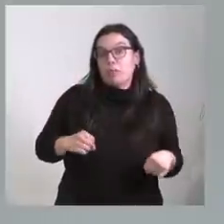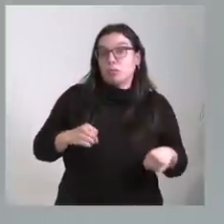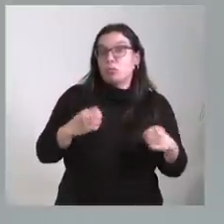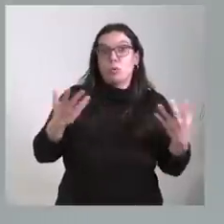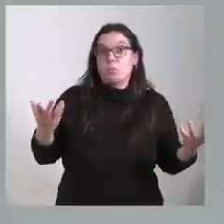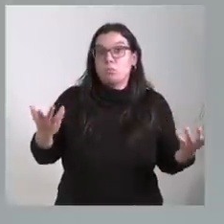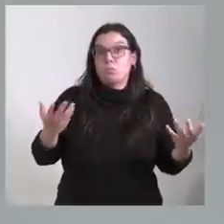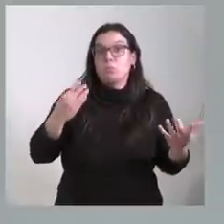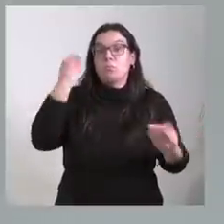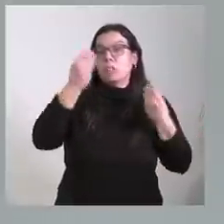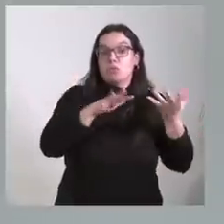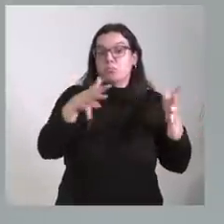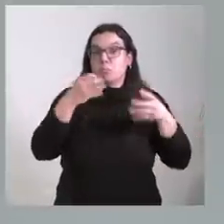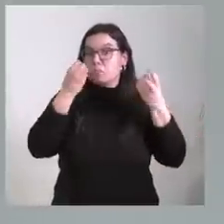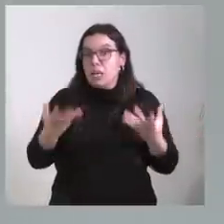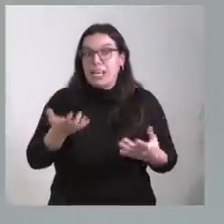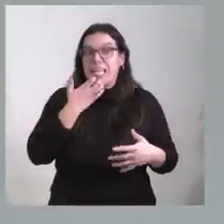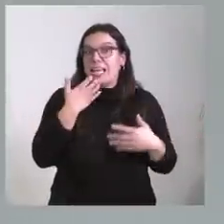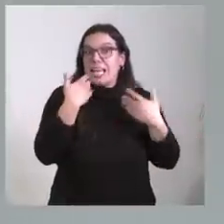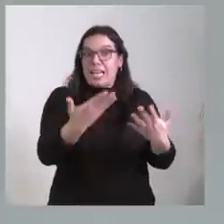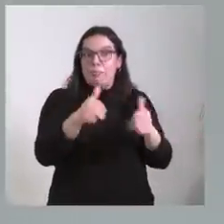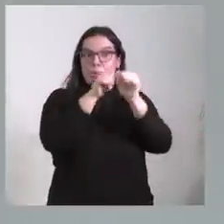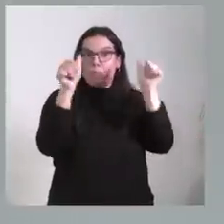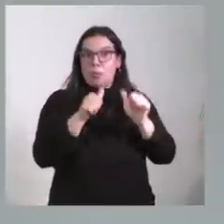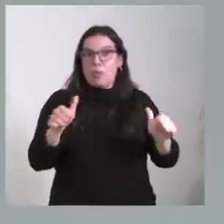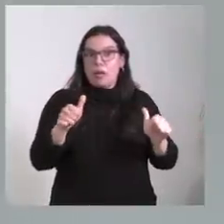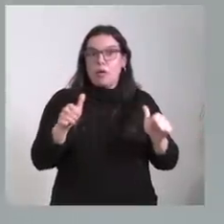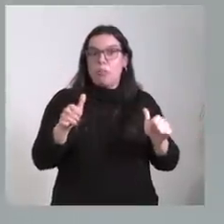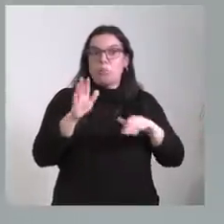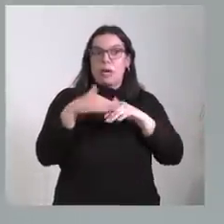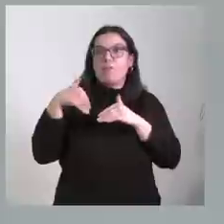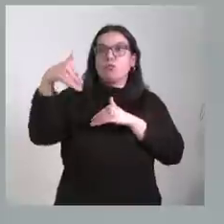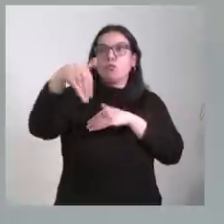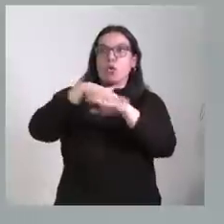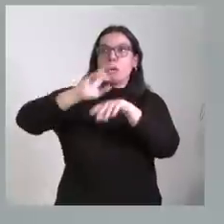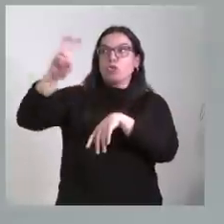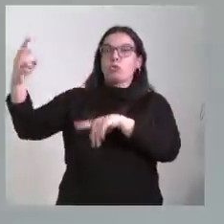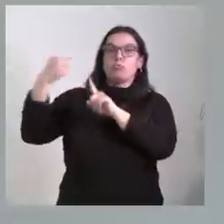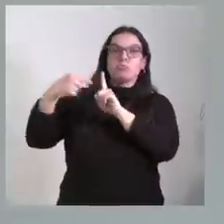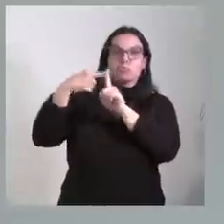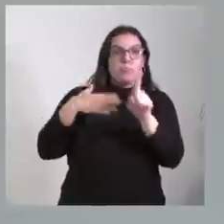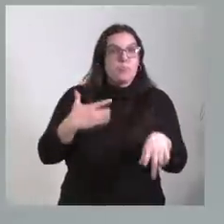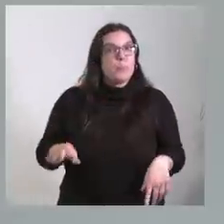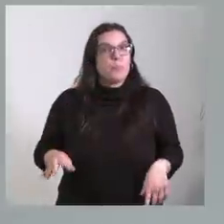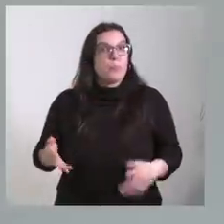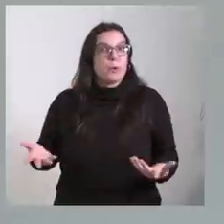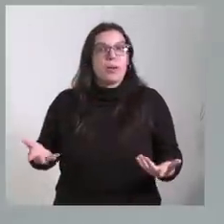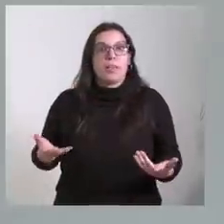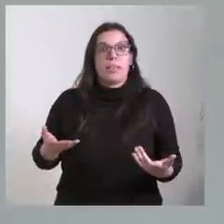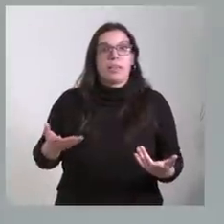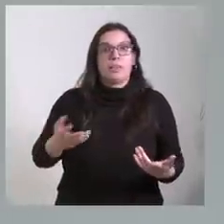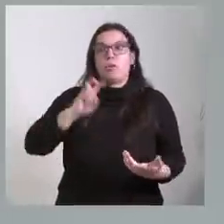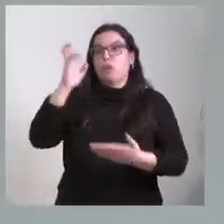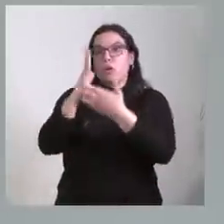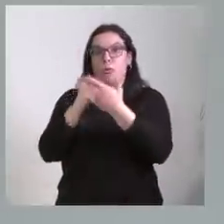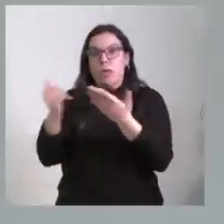muy bien y creo que es un ejemplo y un modelo para futuros gobiernos que deban gobernar en otras comunidades